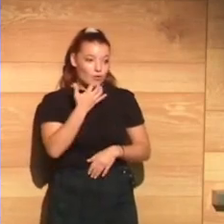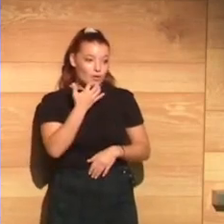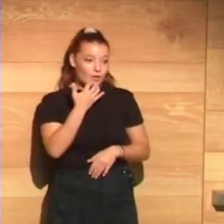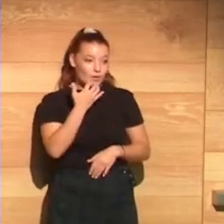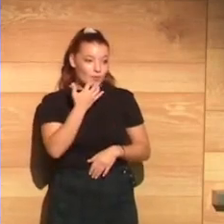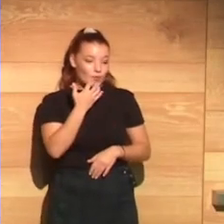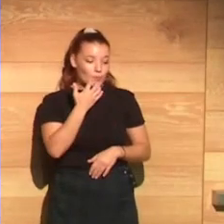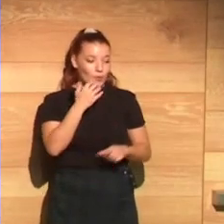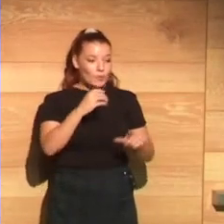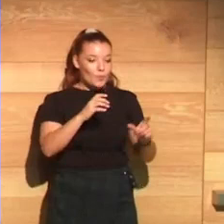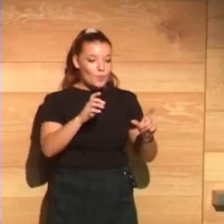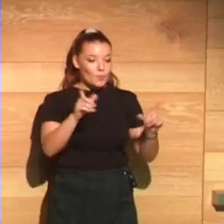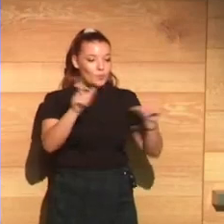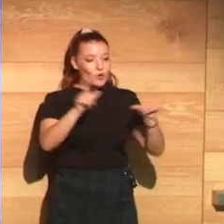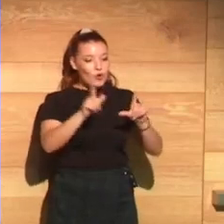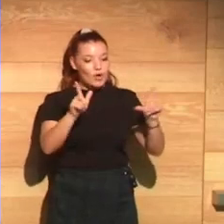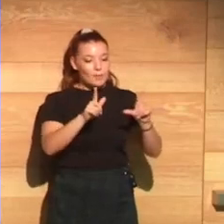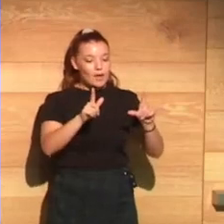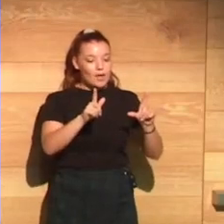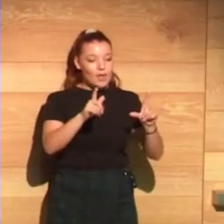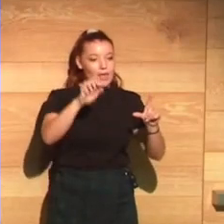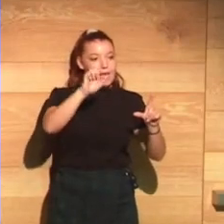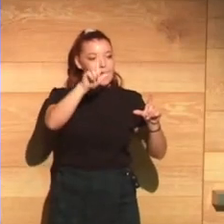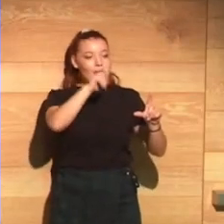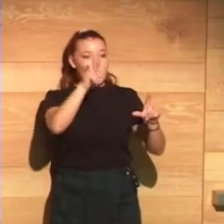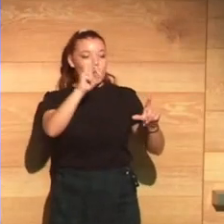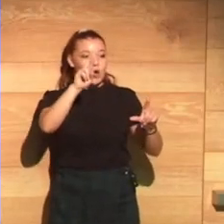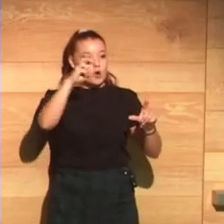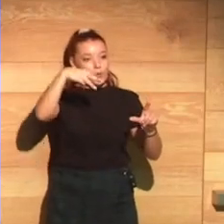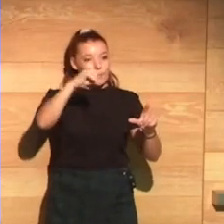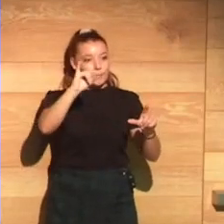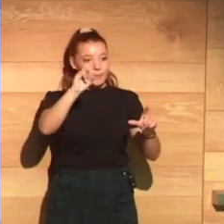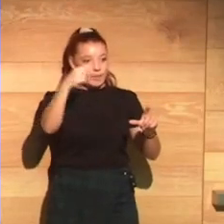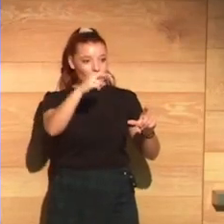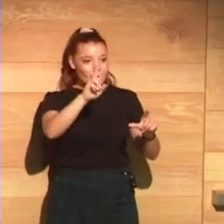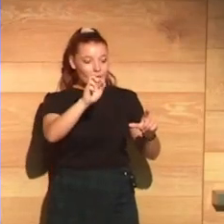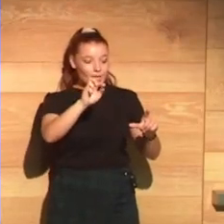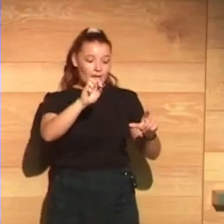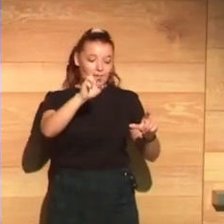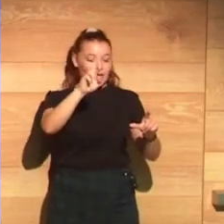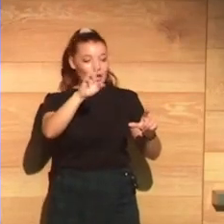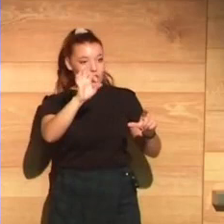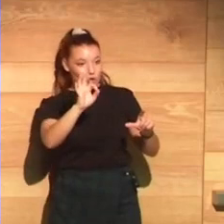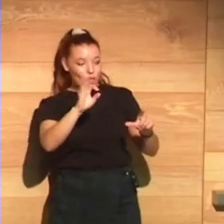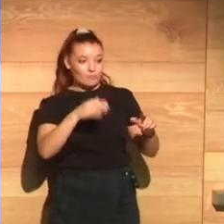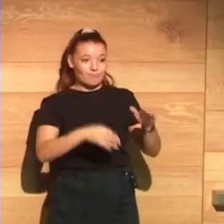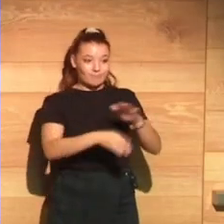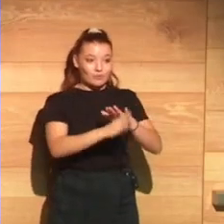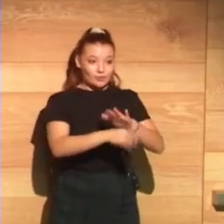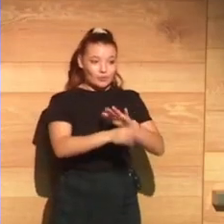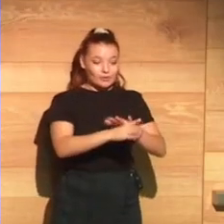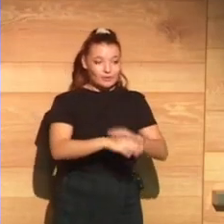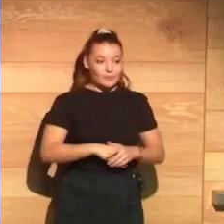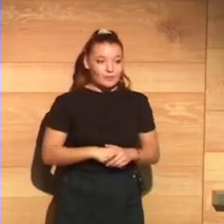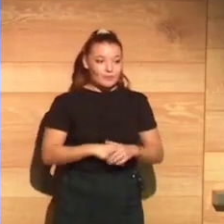rechazo y si te hacen esa pregunta, pero bueno, todavía existe programas como El Hormiguero que lo hacen sin ningún problema, o sea, que quiero decir que al final es que